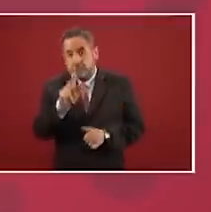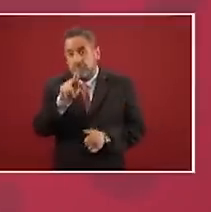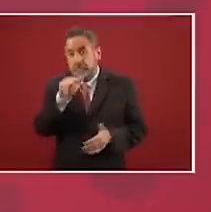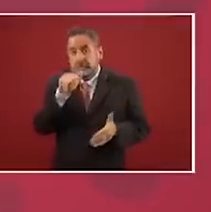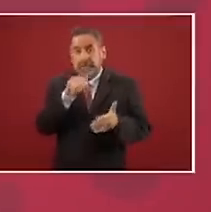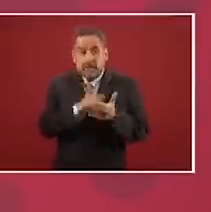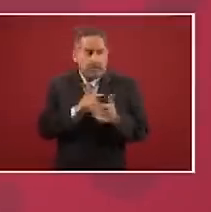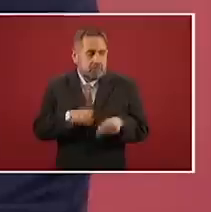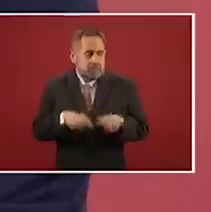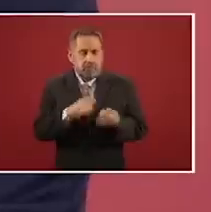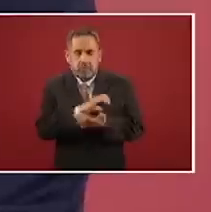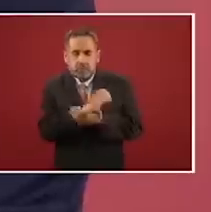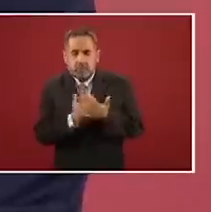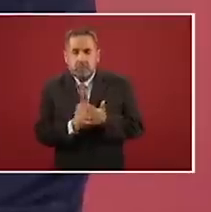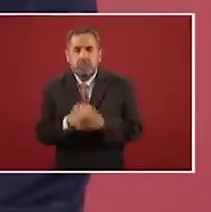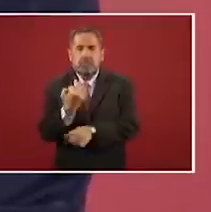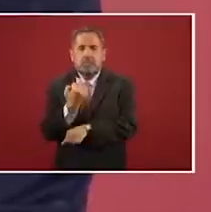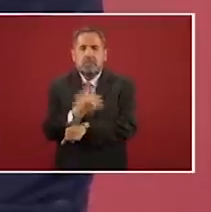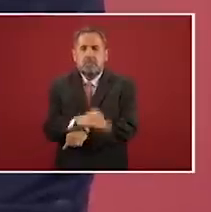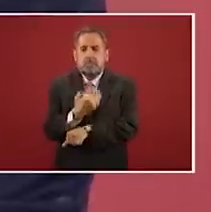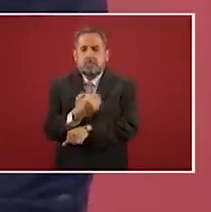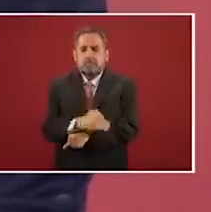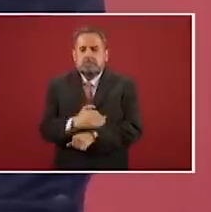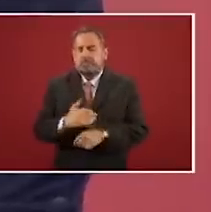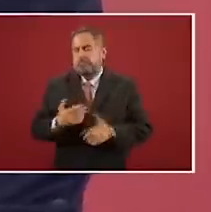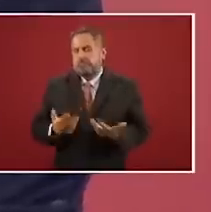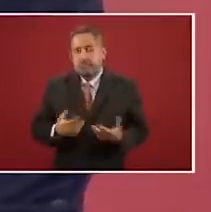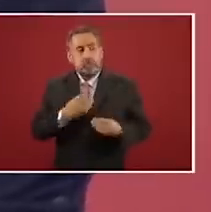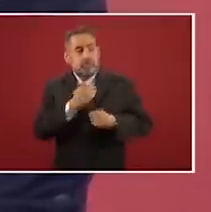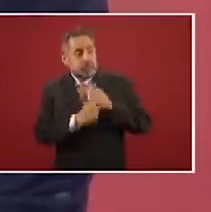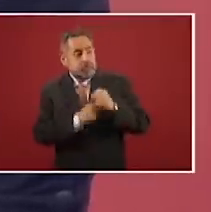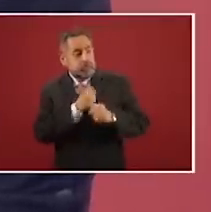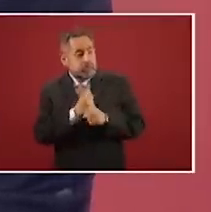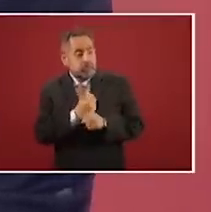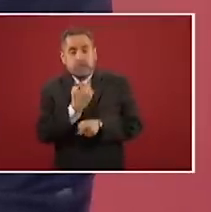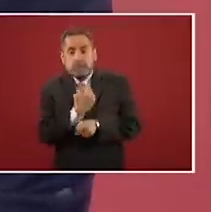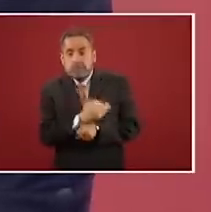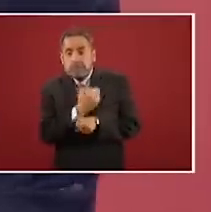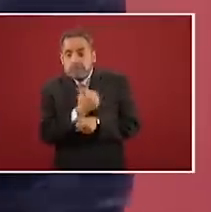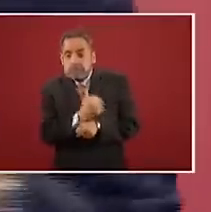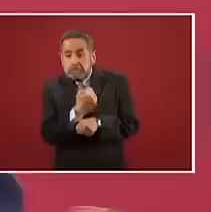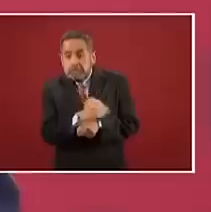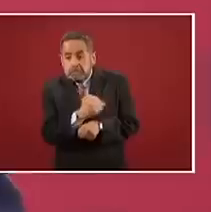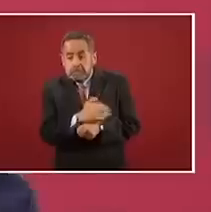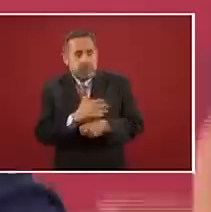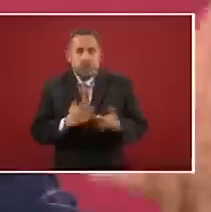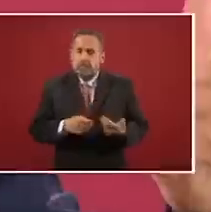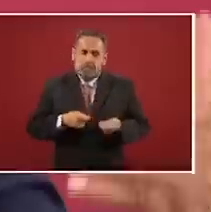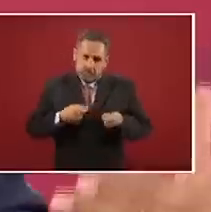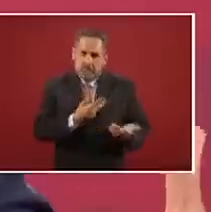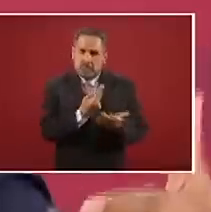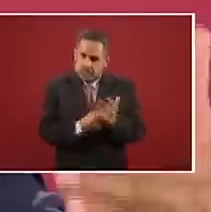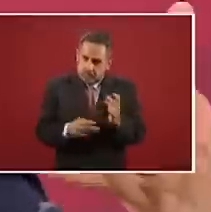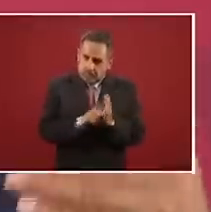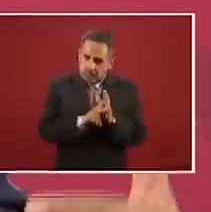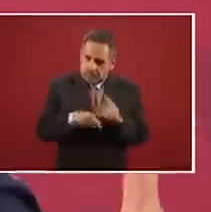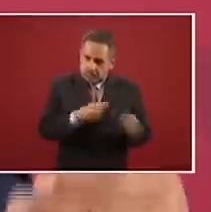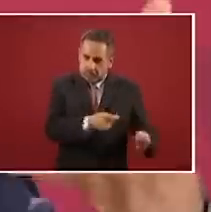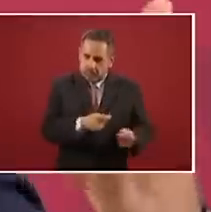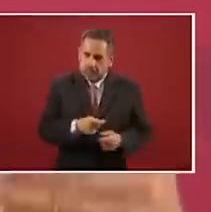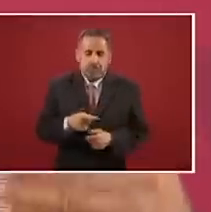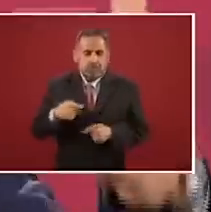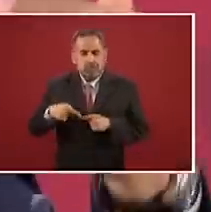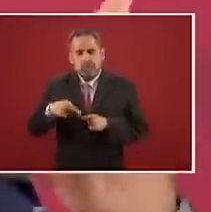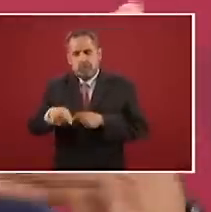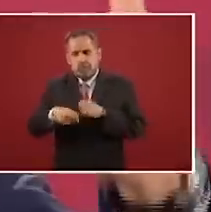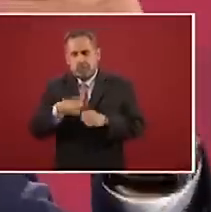contratados de manera eventual, que llevan años así. Entonces, en el sexenio los